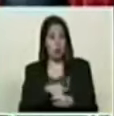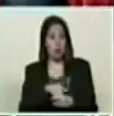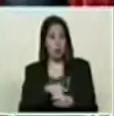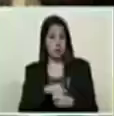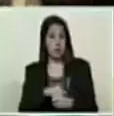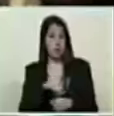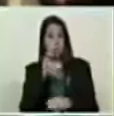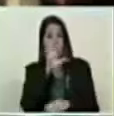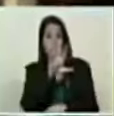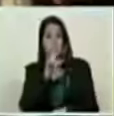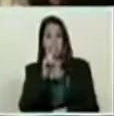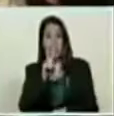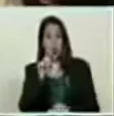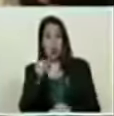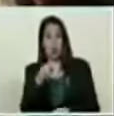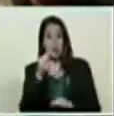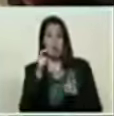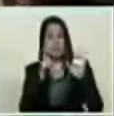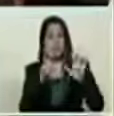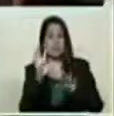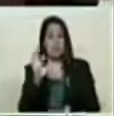52.75%.